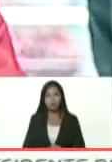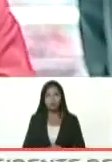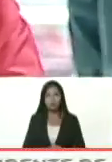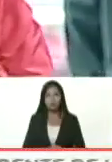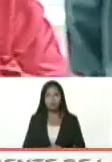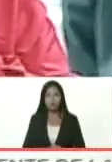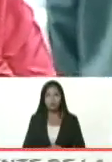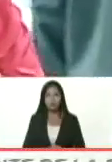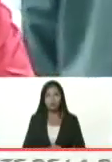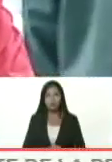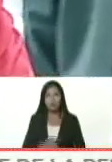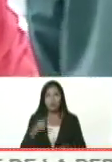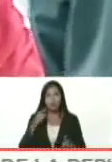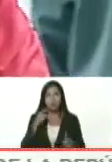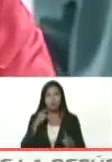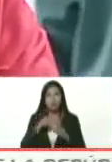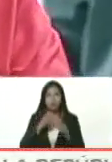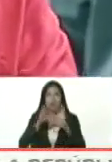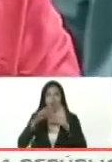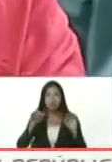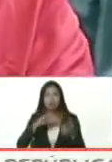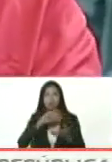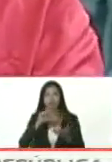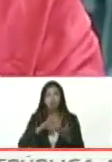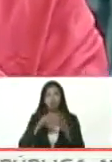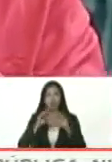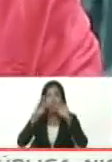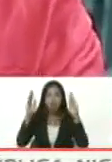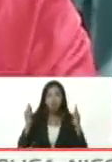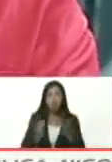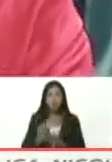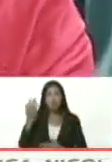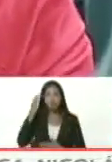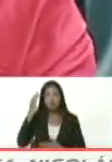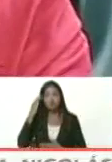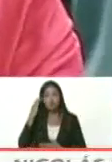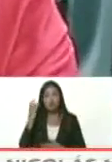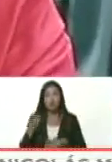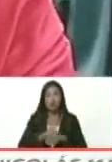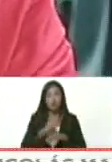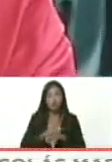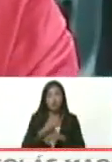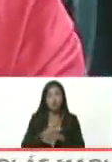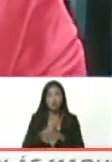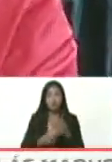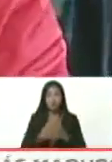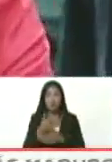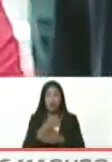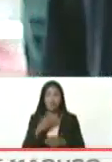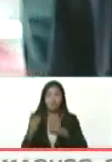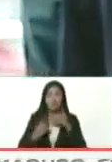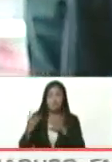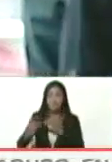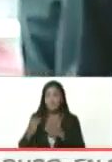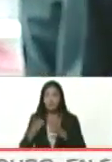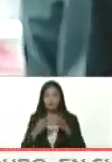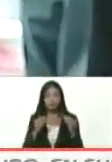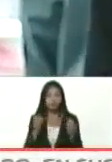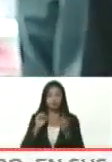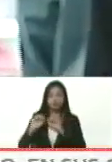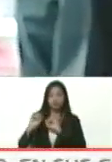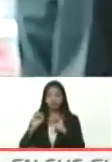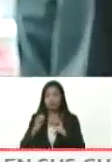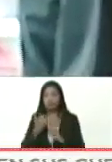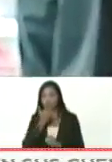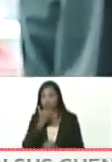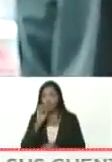todo es en vivo y directo, en cadena nacional, que todo el mundo vea, un gobierno transparente, debatiendo sus contradicciones, sus